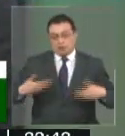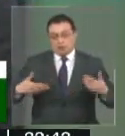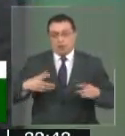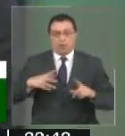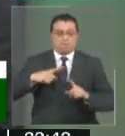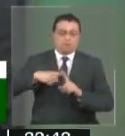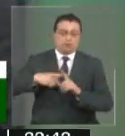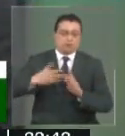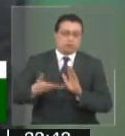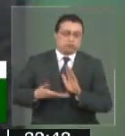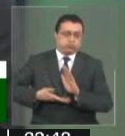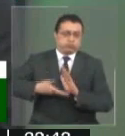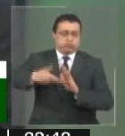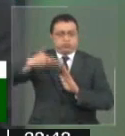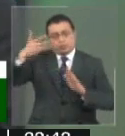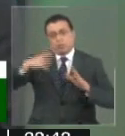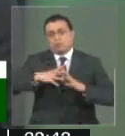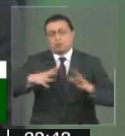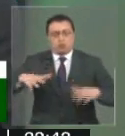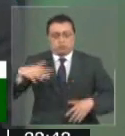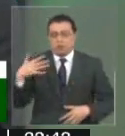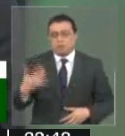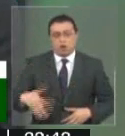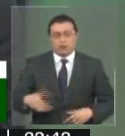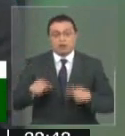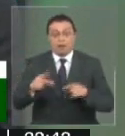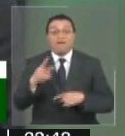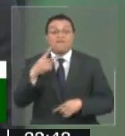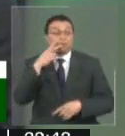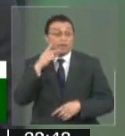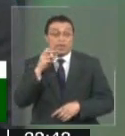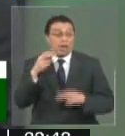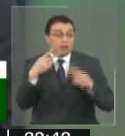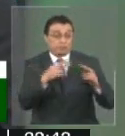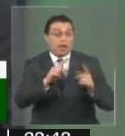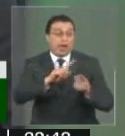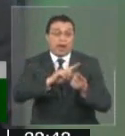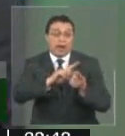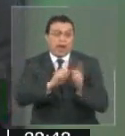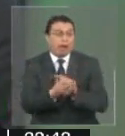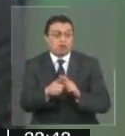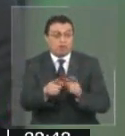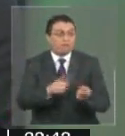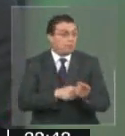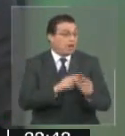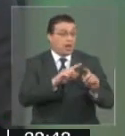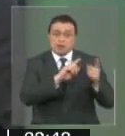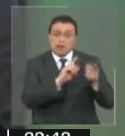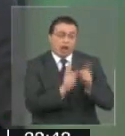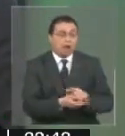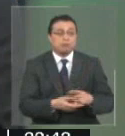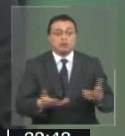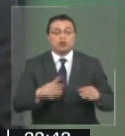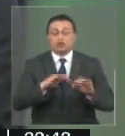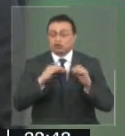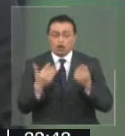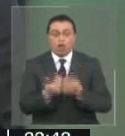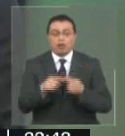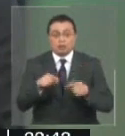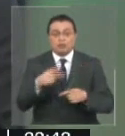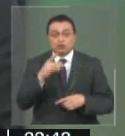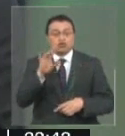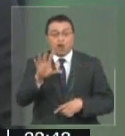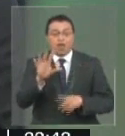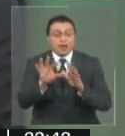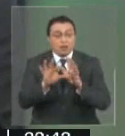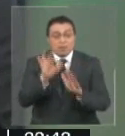manera impresionante porque su vida cambia. Su vida cambia, la vida de su familia cambia. Solamente que nosotros